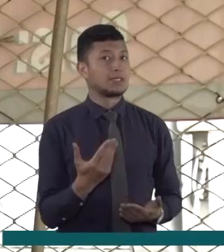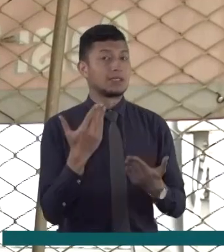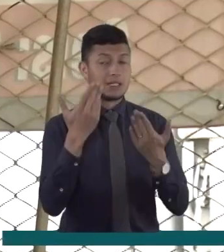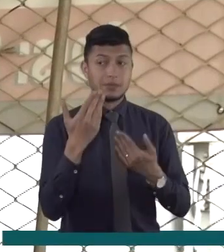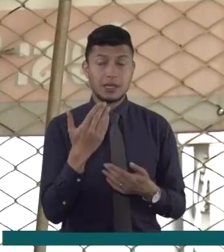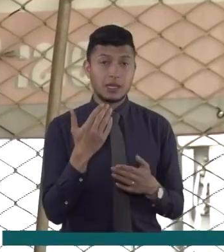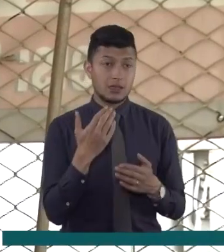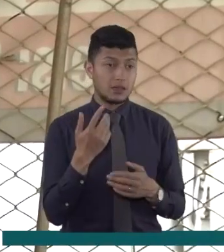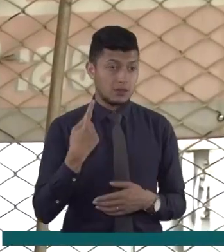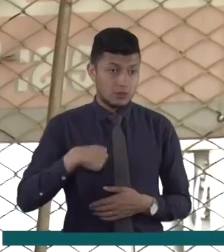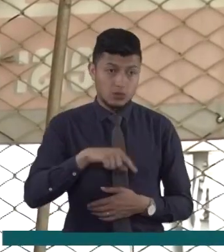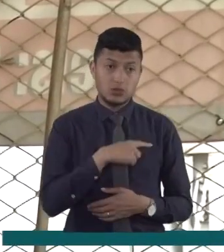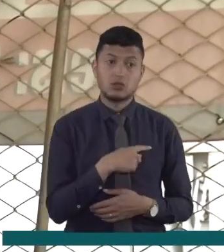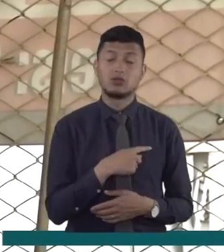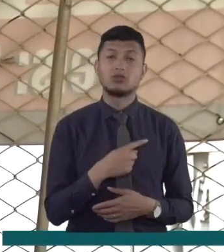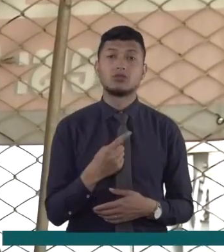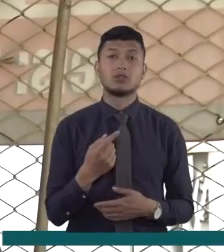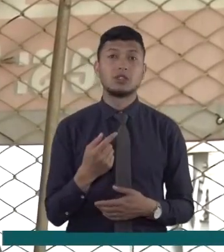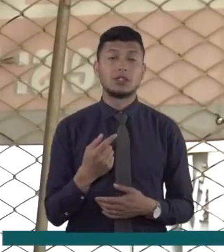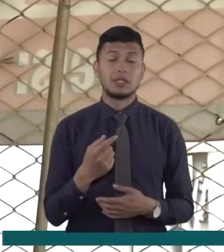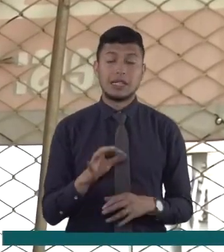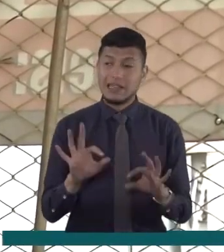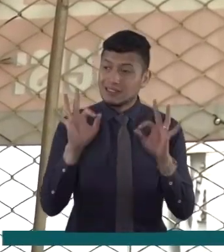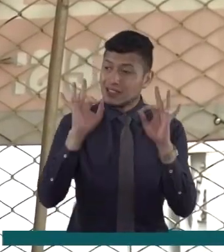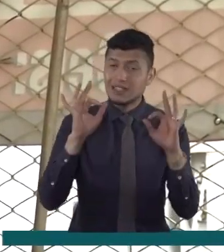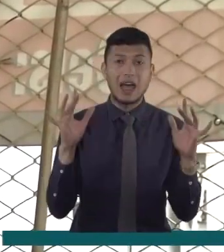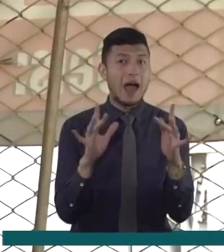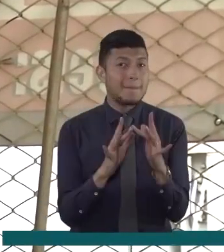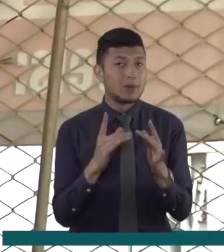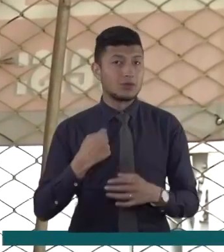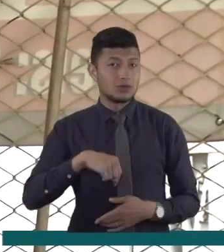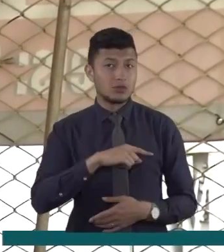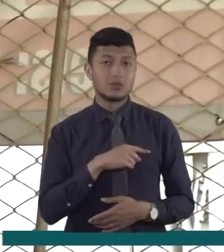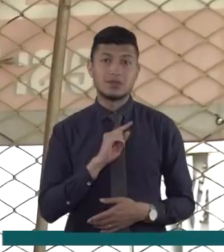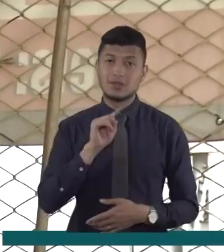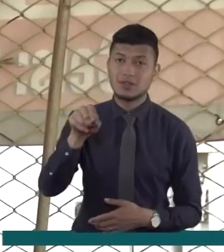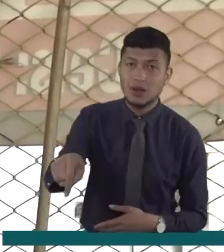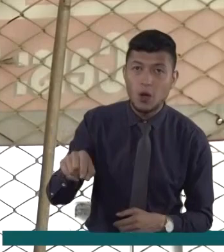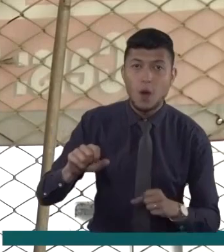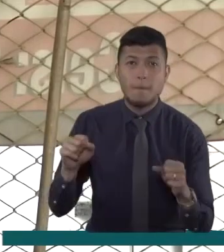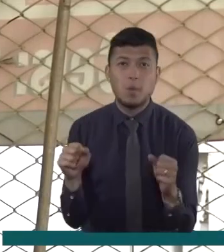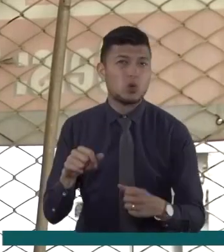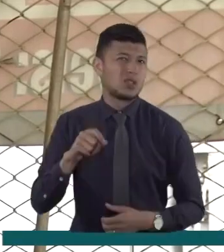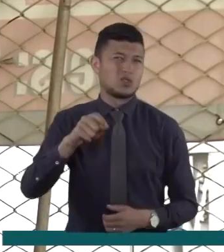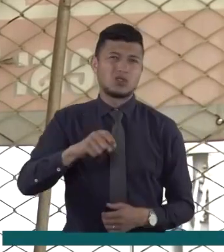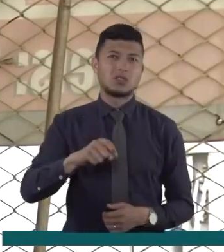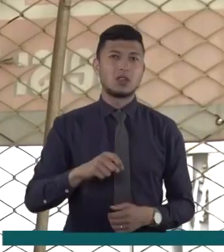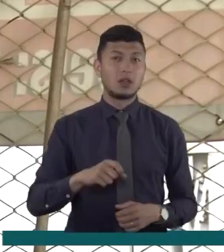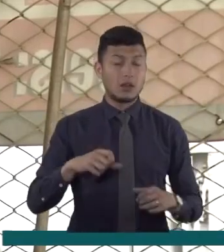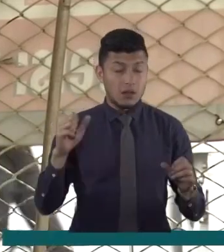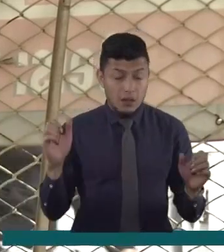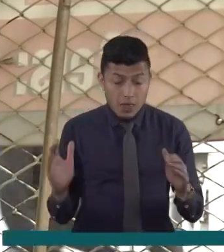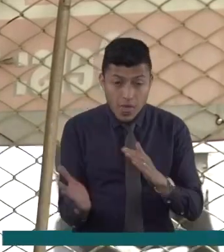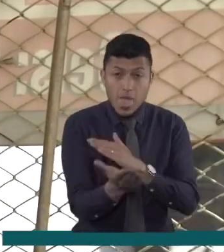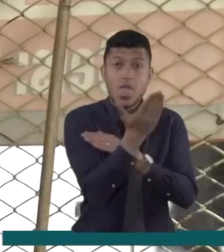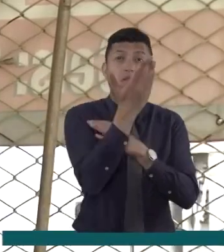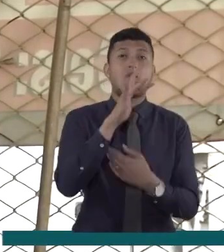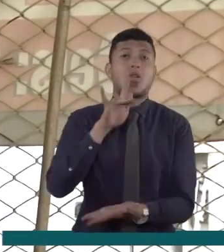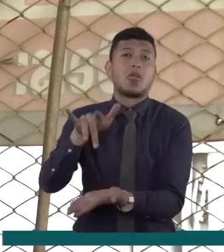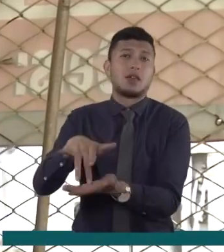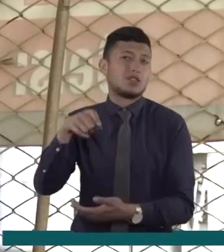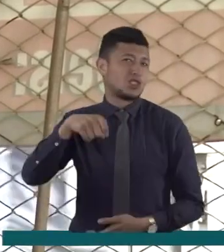para nosotros muy muy excelente porque no nos tocaría ir a Bogotá ni madrugar ni nada